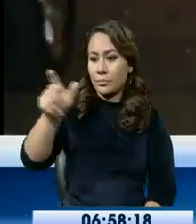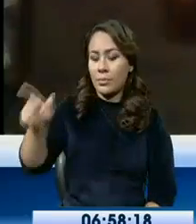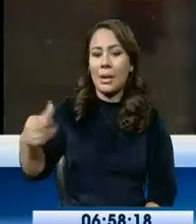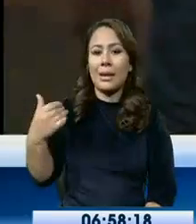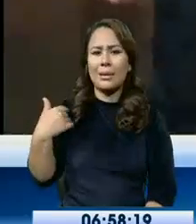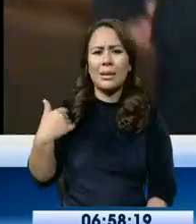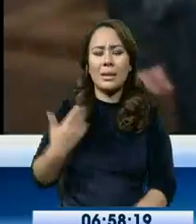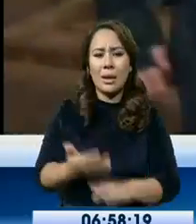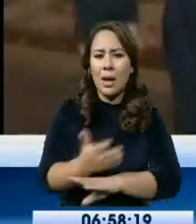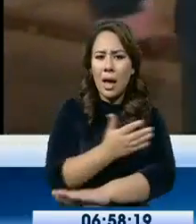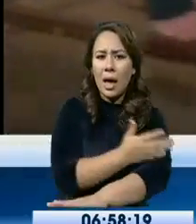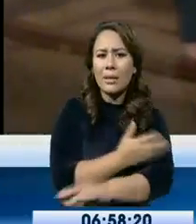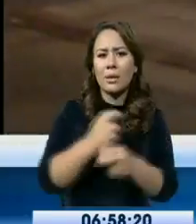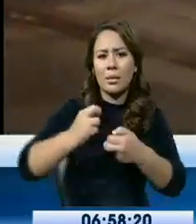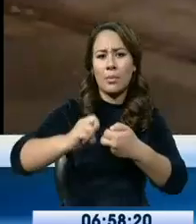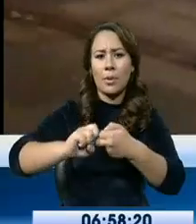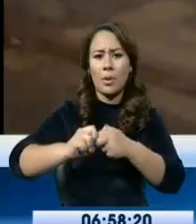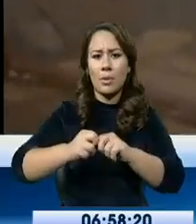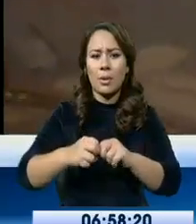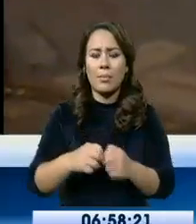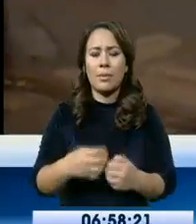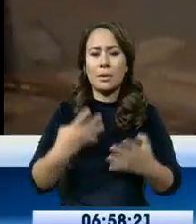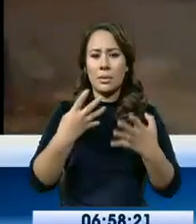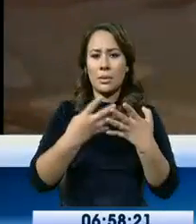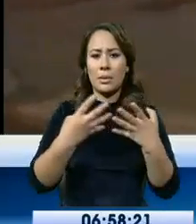con antecedentes penales.